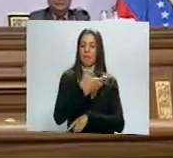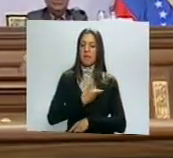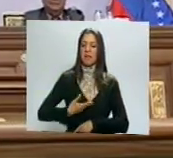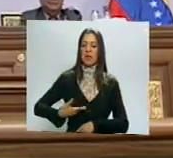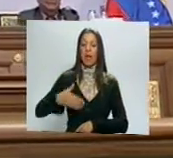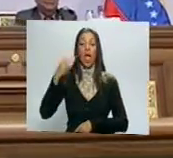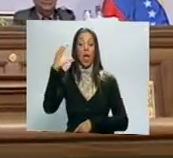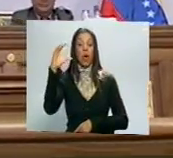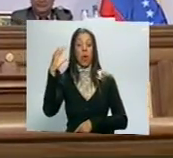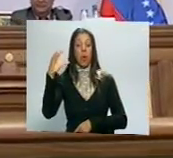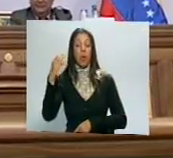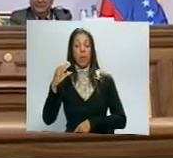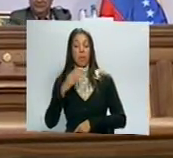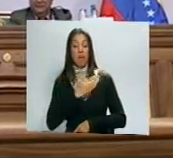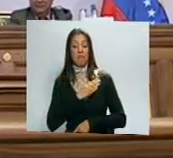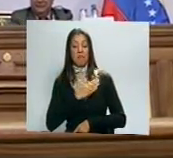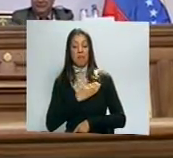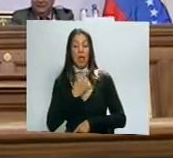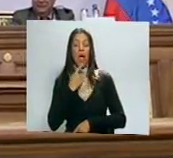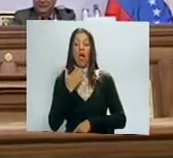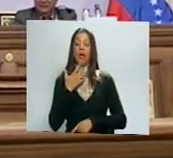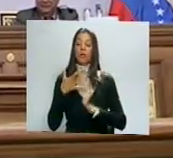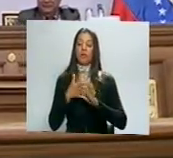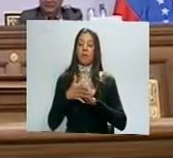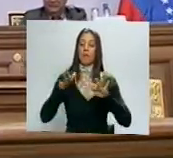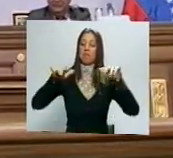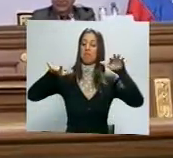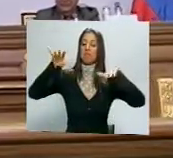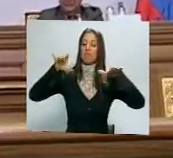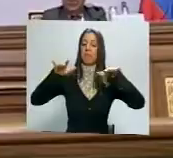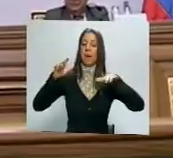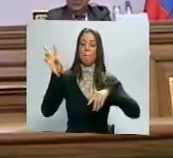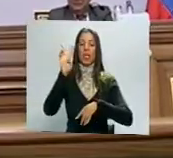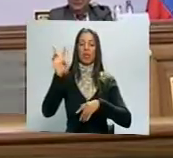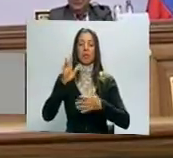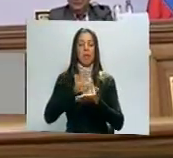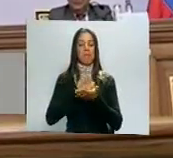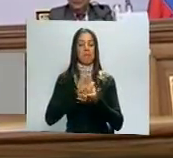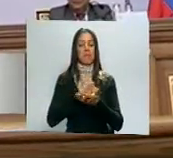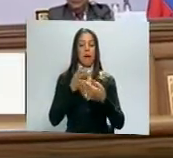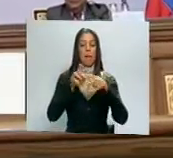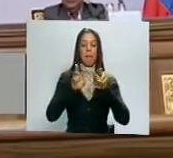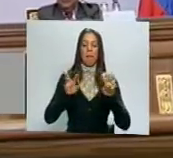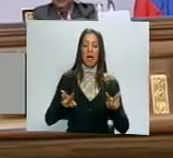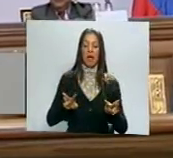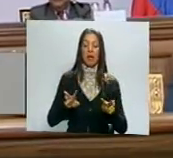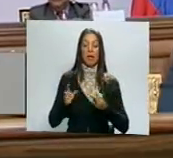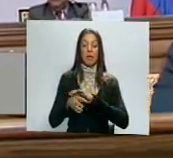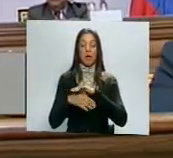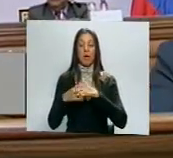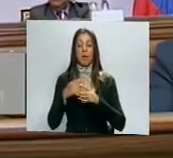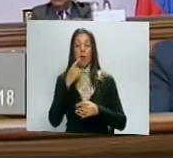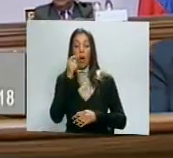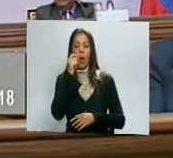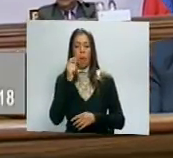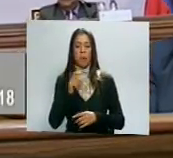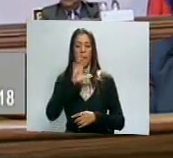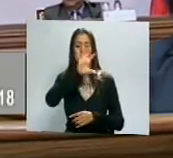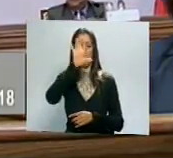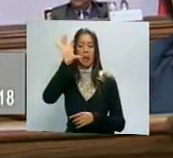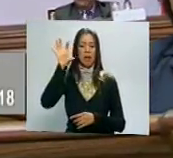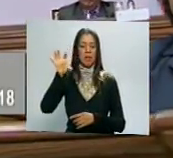problemas. Si fuese un presidente como Macri, cero problema. Un dictador como Temer,